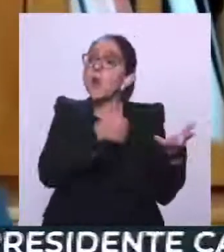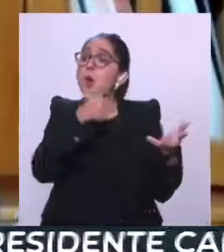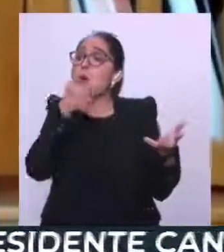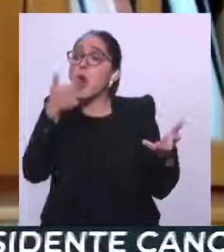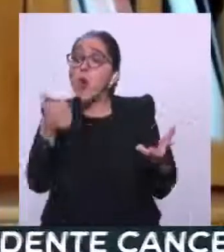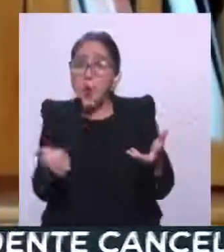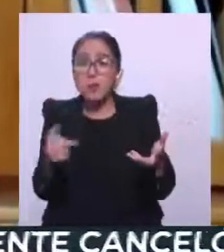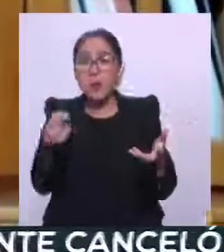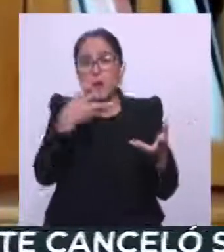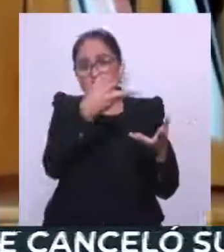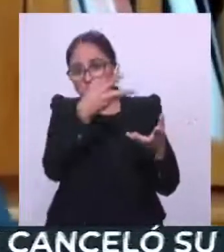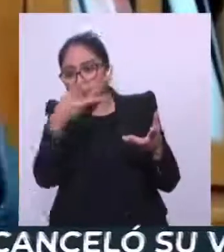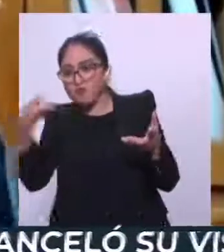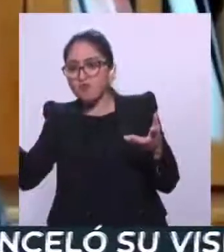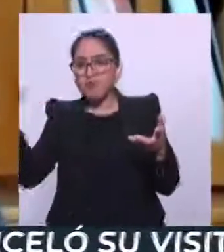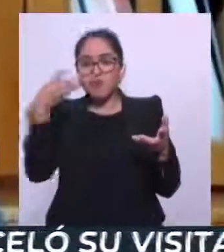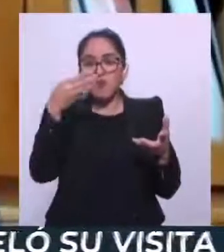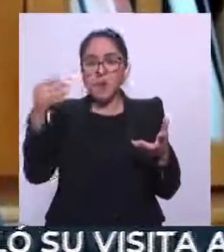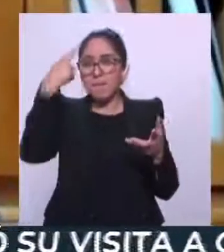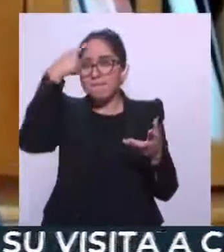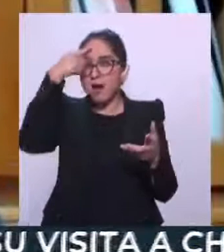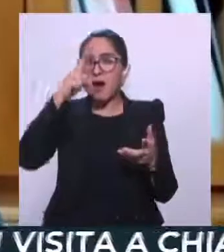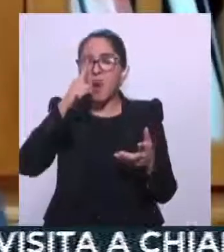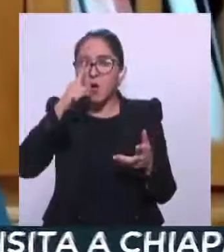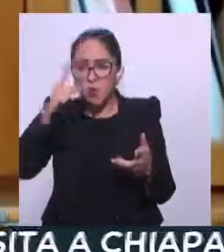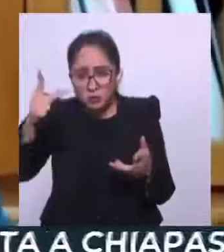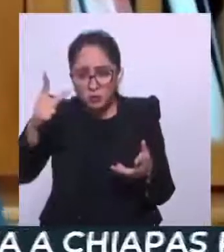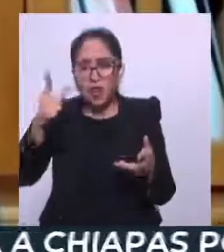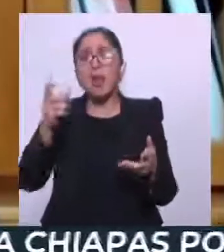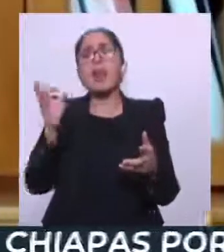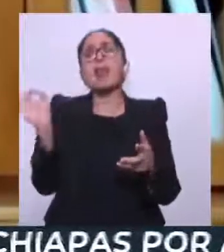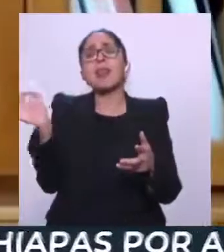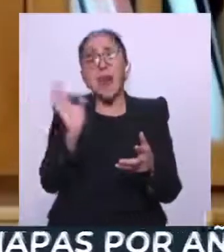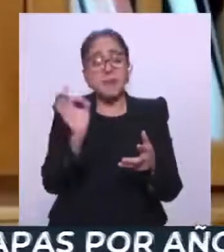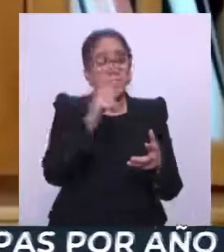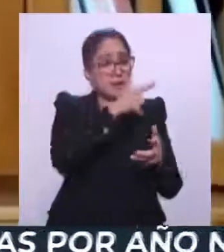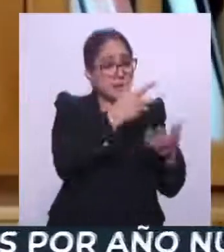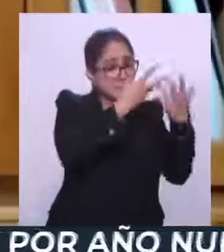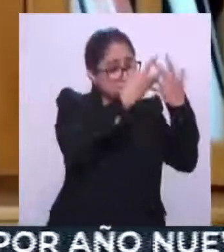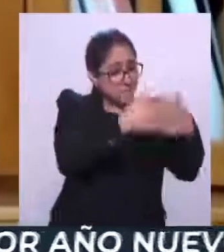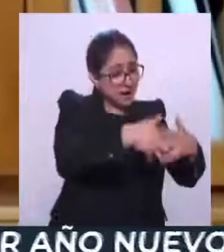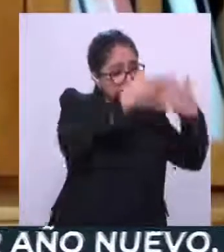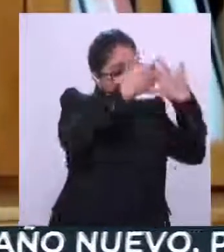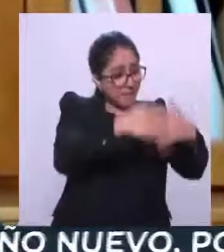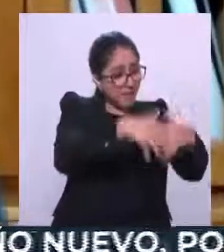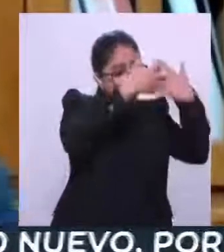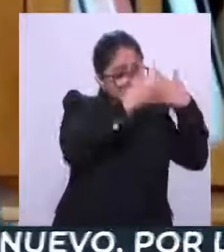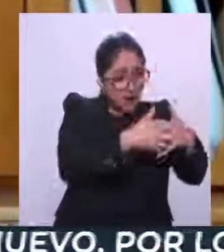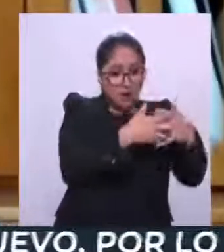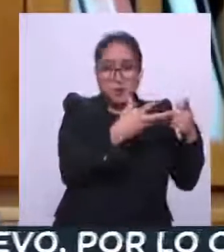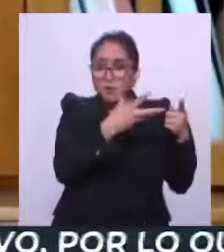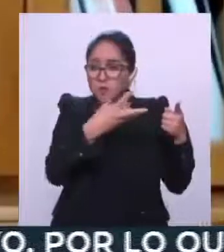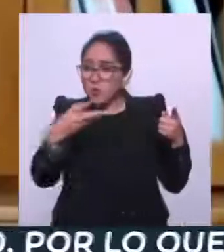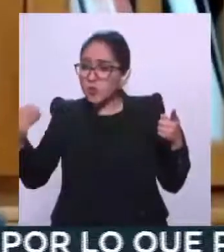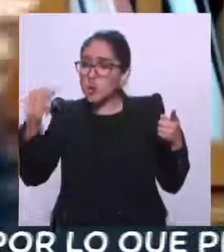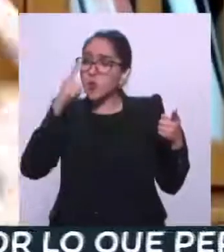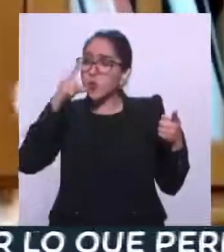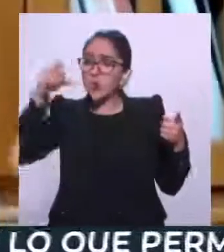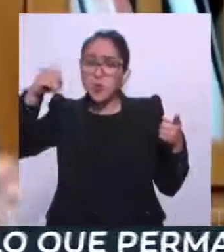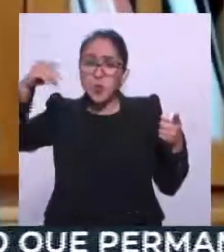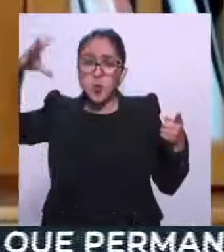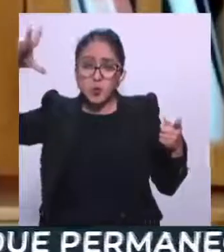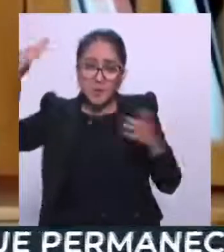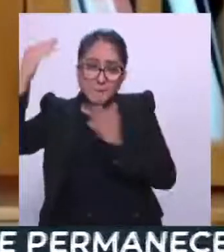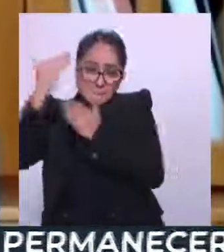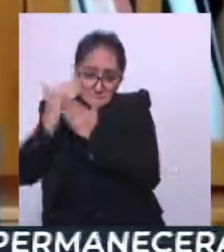suceder que haya menos producción y más demanda, o como en este caso en invierno, más producción